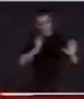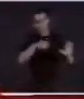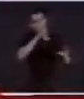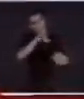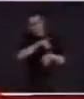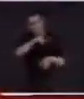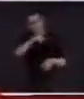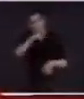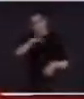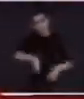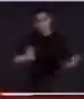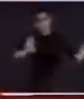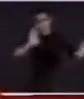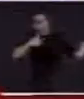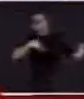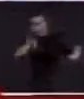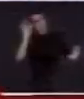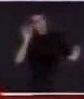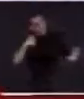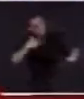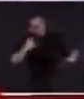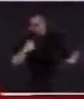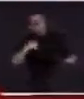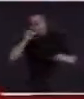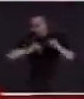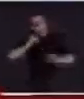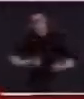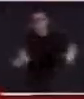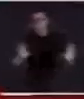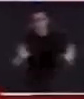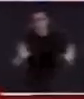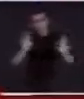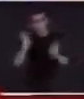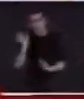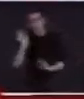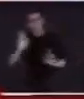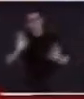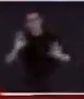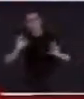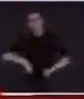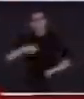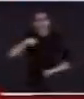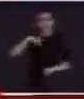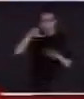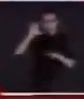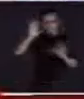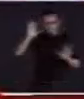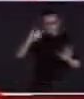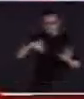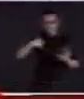yo tomé esa decisión y aprendí que es lo mejor quedarse lo que uno tiene.